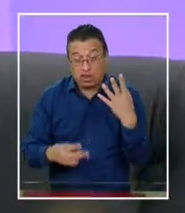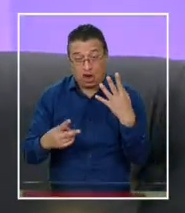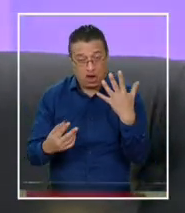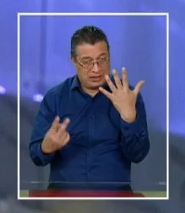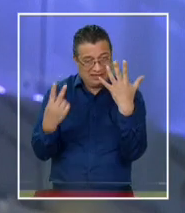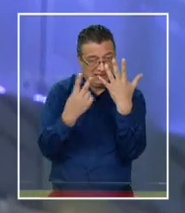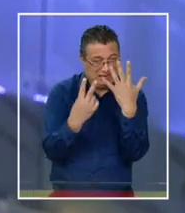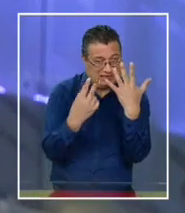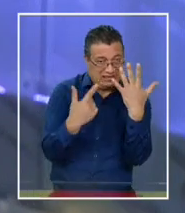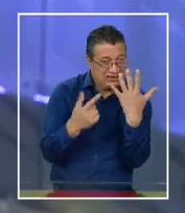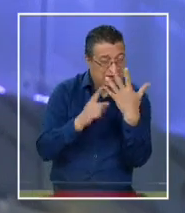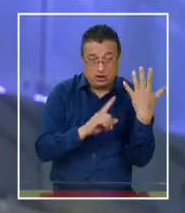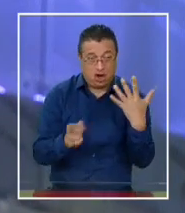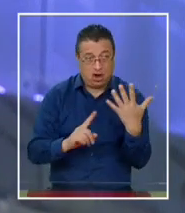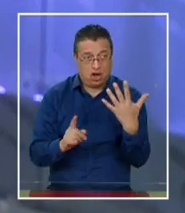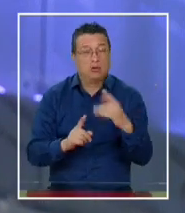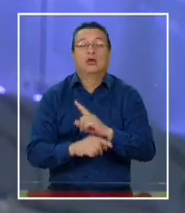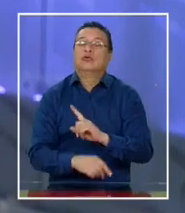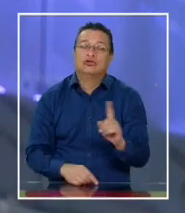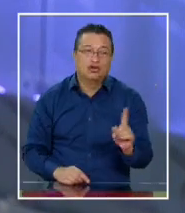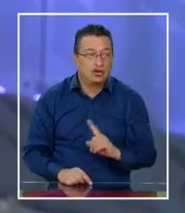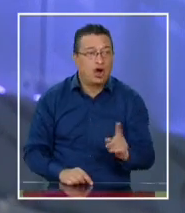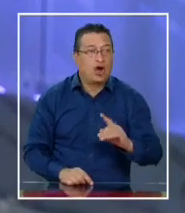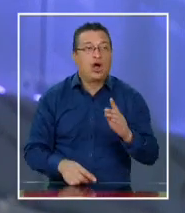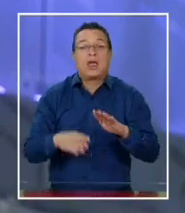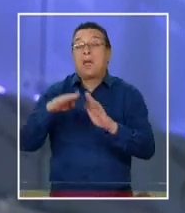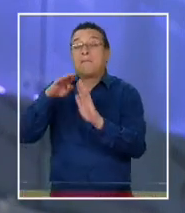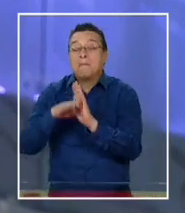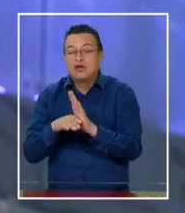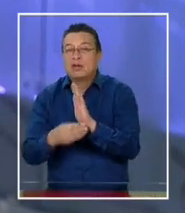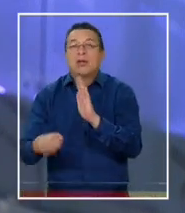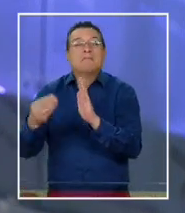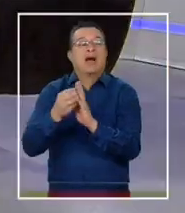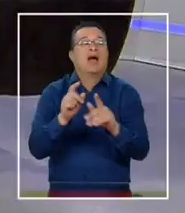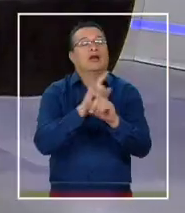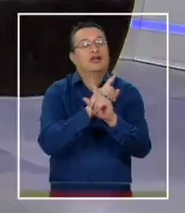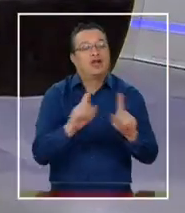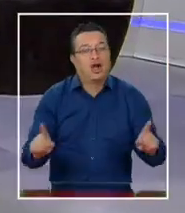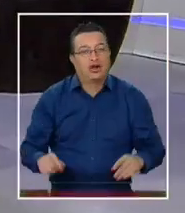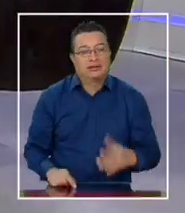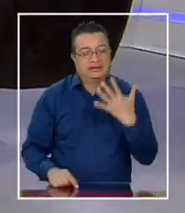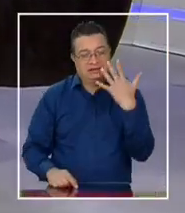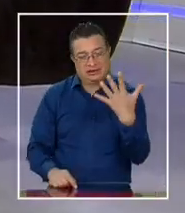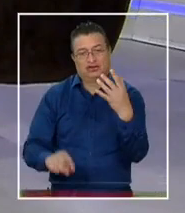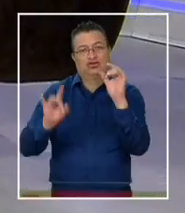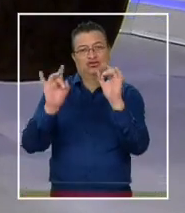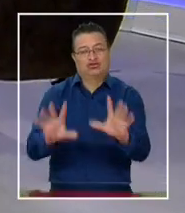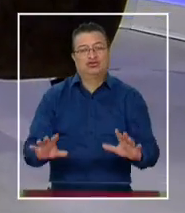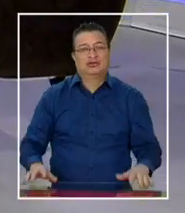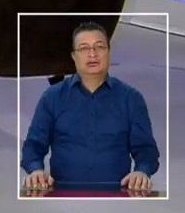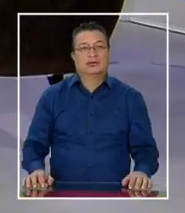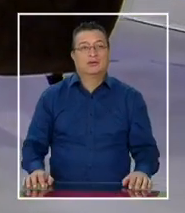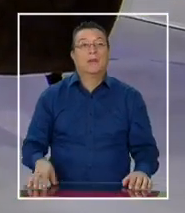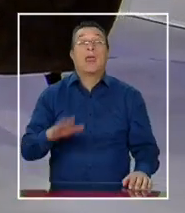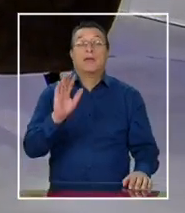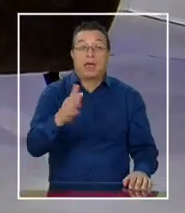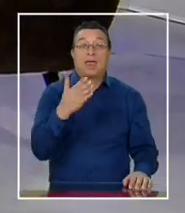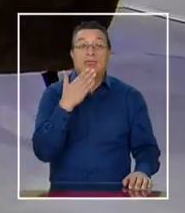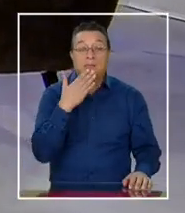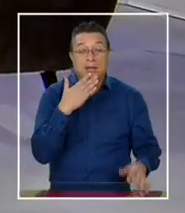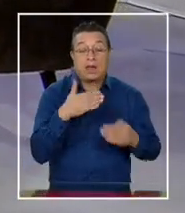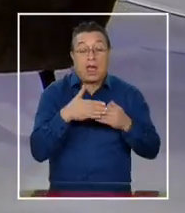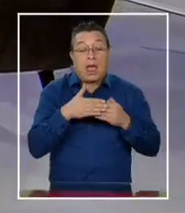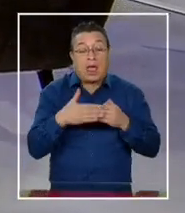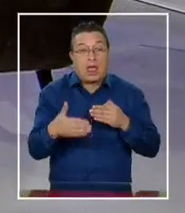más no había cambiado No ni menos ni más ya aclarado el punto ministra también el atraso